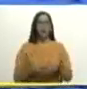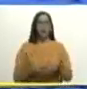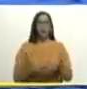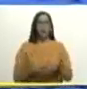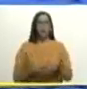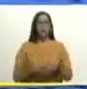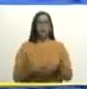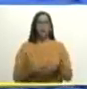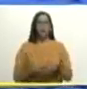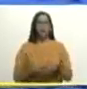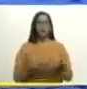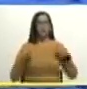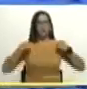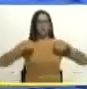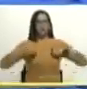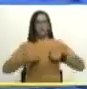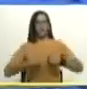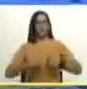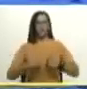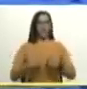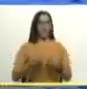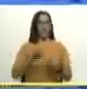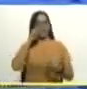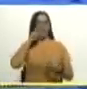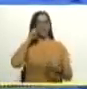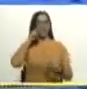Mi chaquetica fucsia.